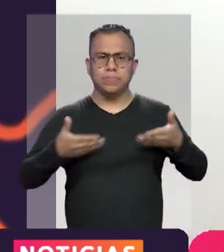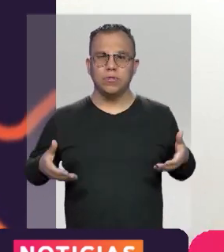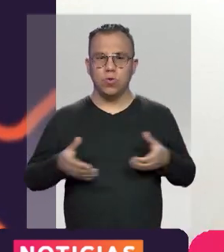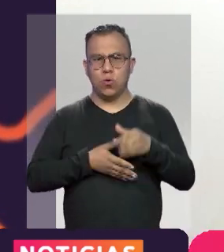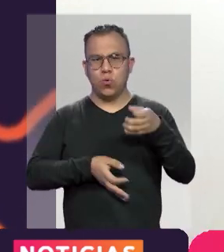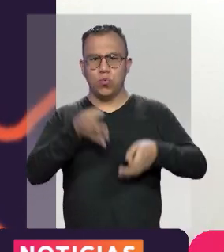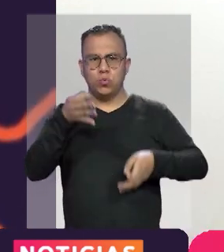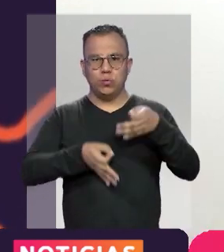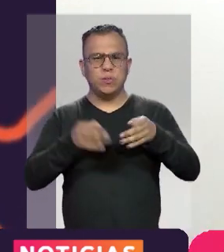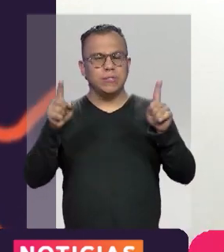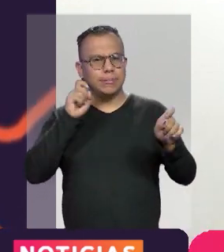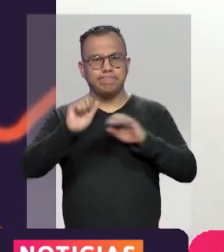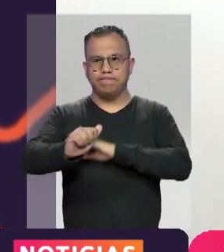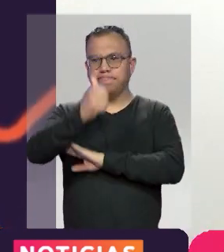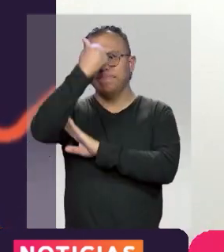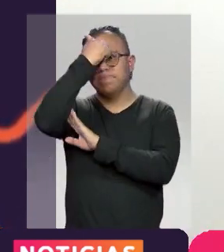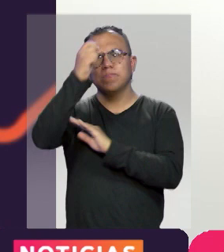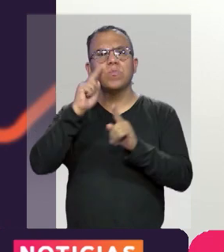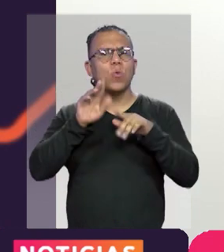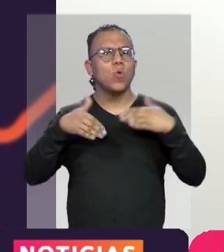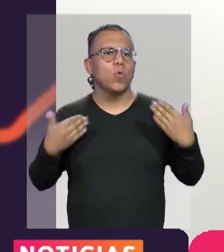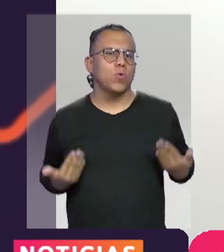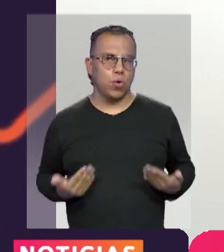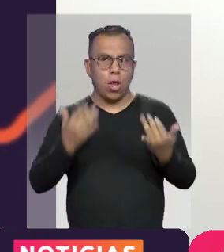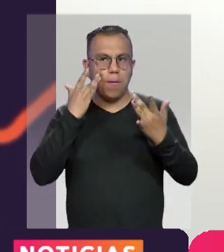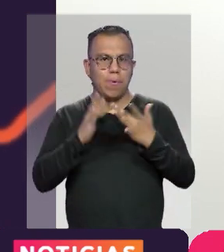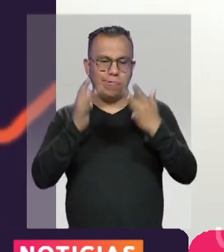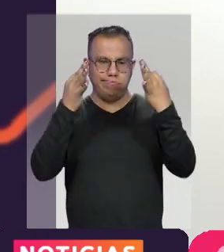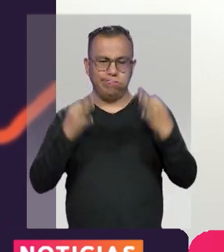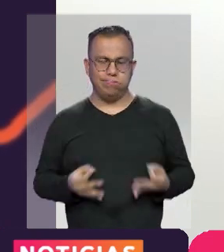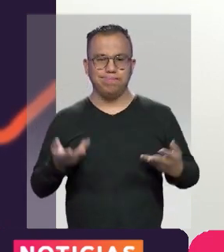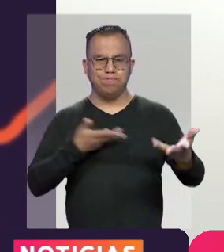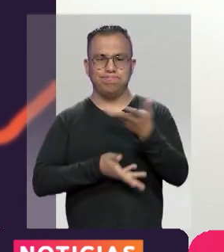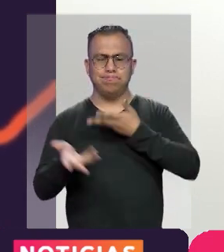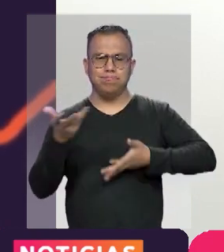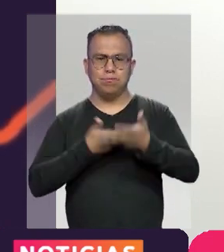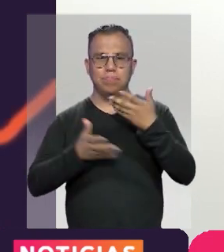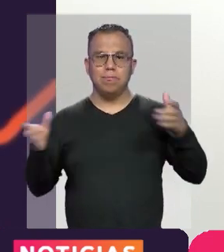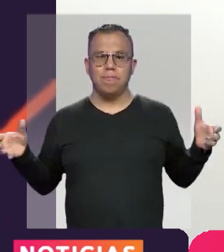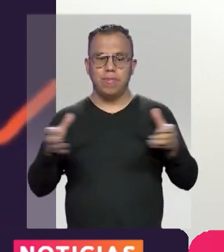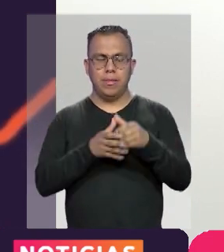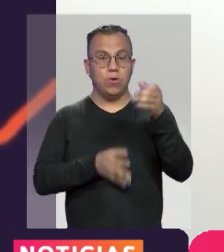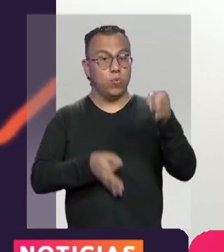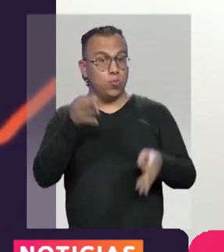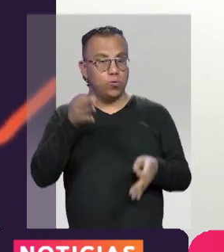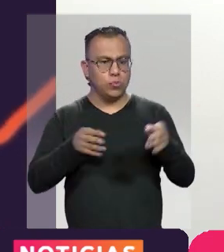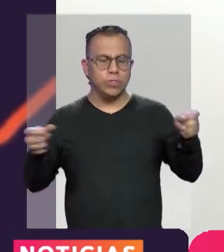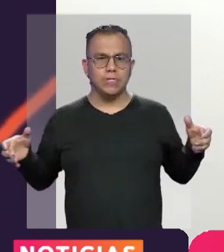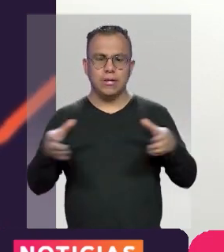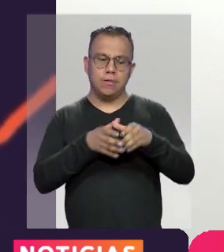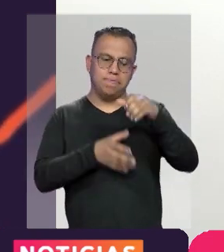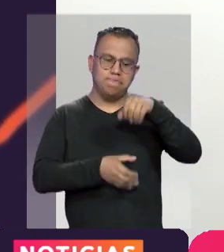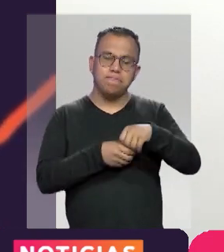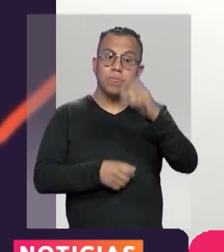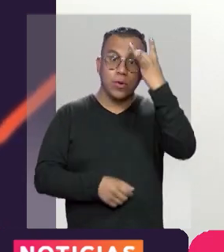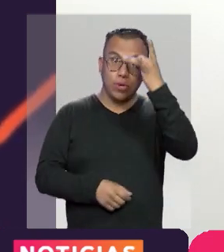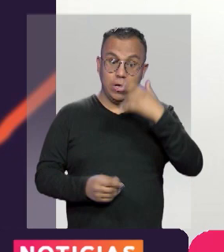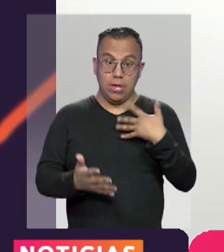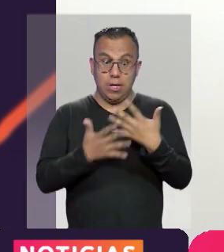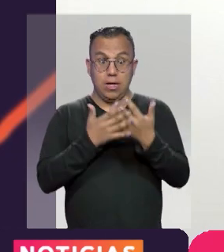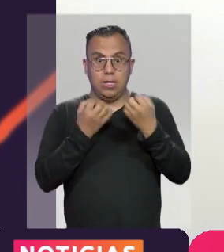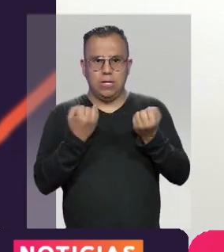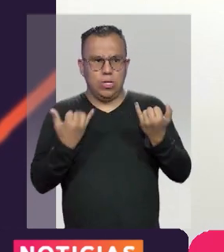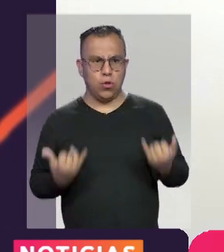justicia restaurativa es fundamental. El cuello de botella hoy para la seguridad y la convivencia es la justicia, y es precisamente porque las cárceles hoy